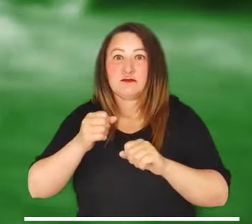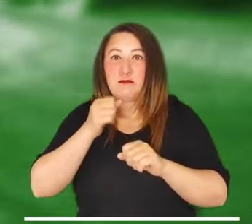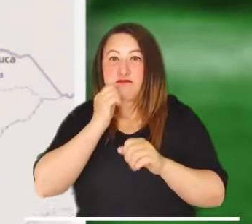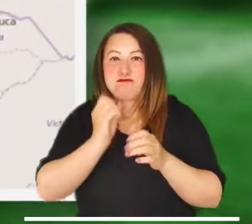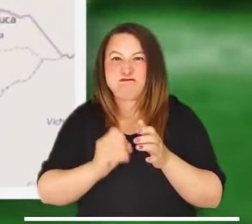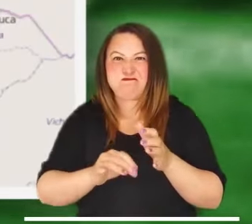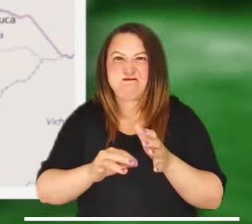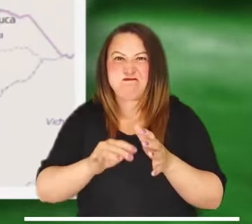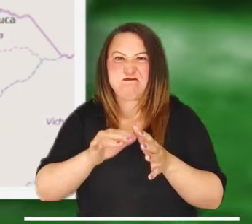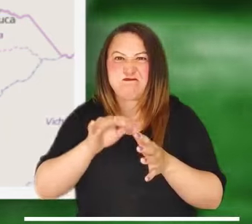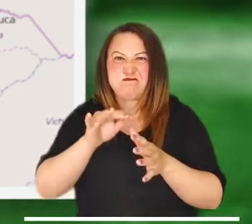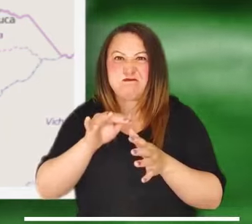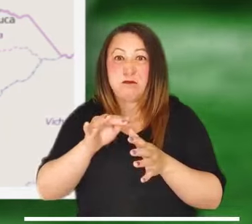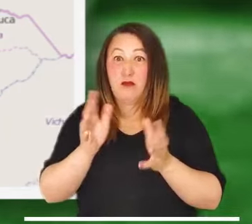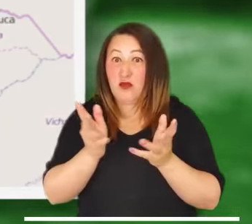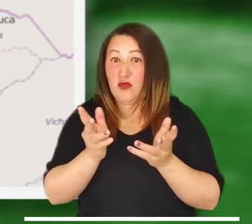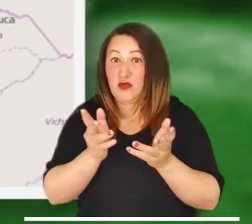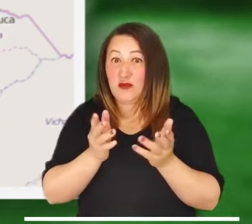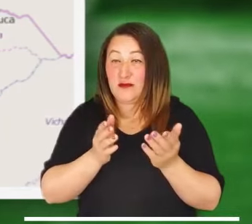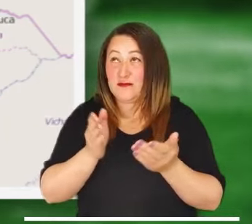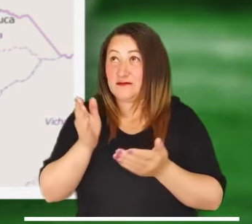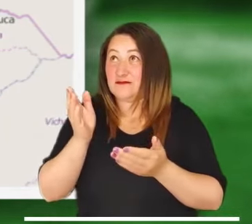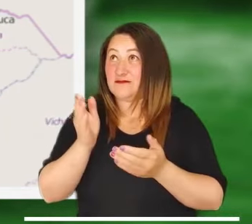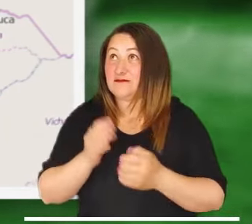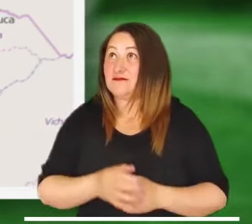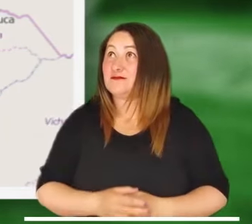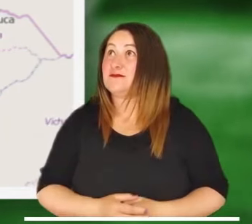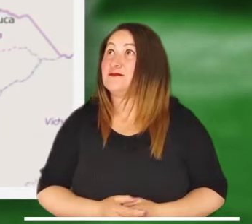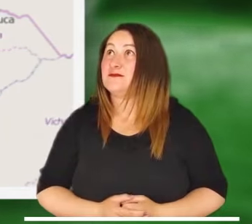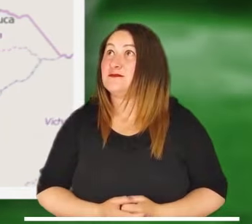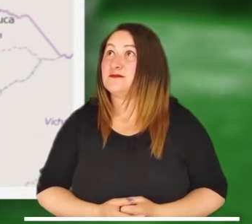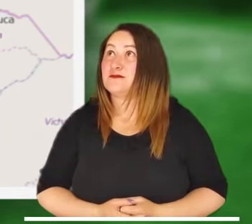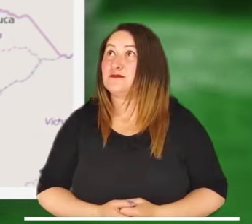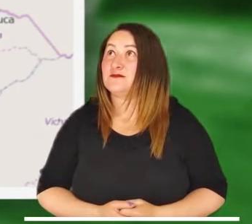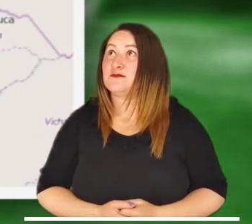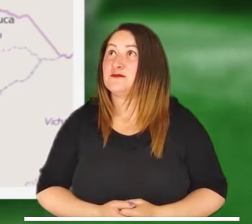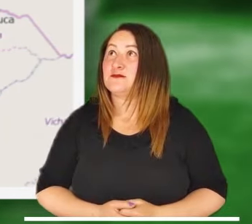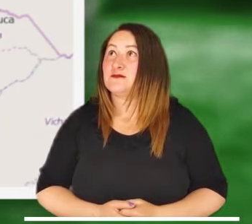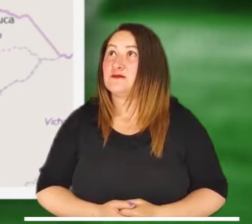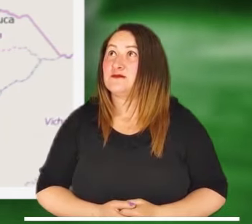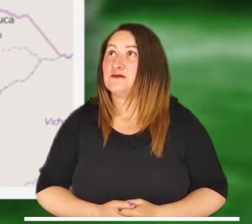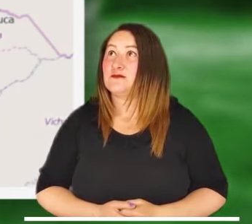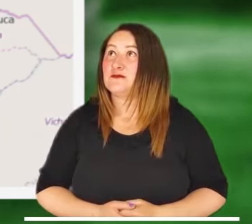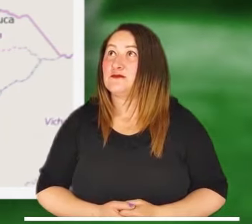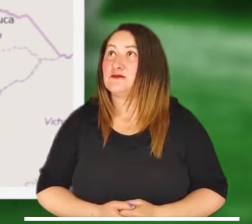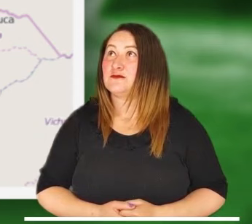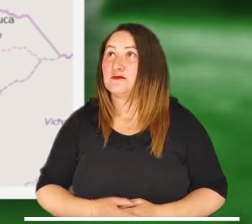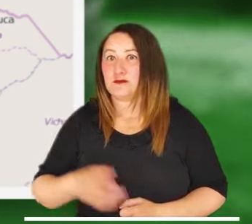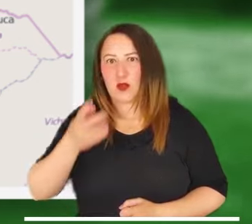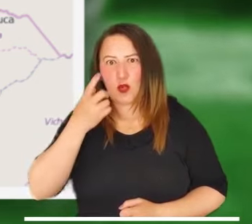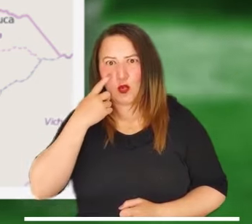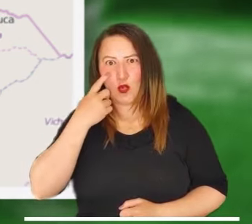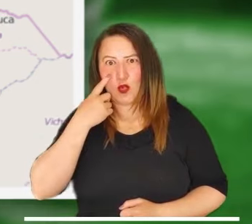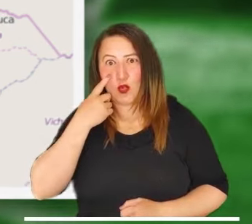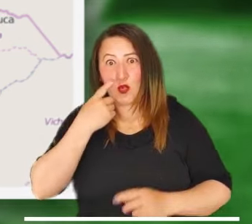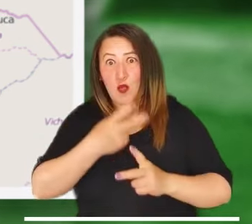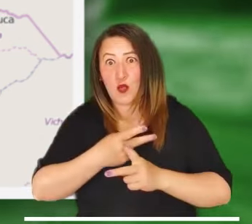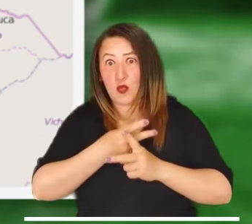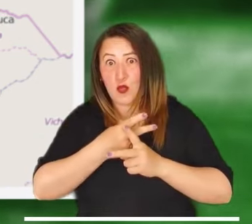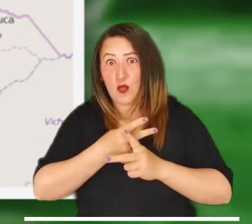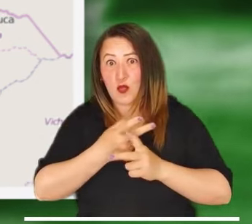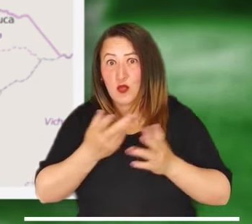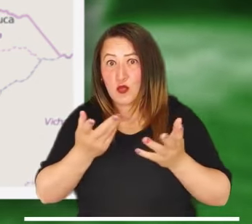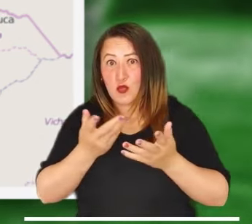mañana. Alerta roja por probabilidad de crecientes súbitas en la cuenca del río Cabí y